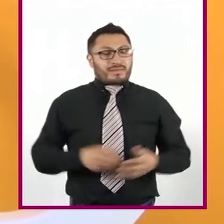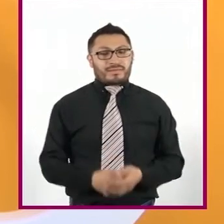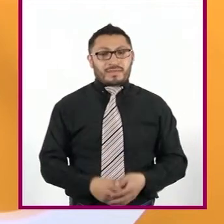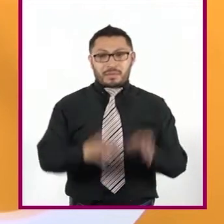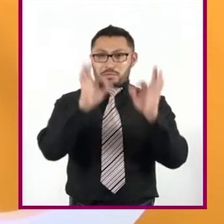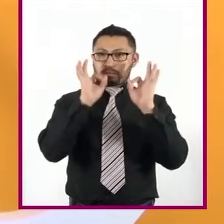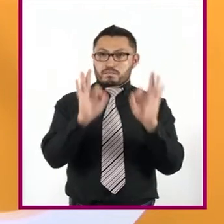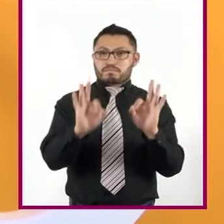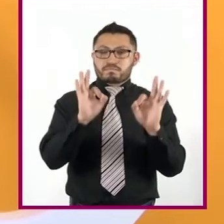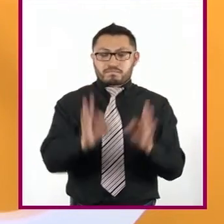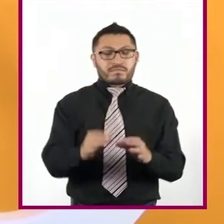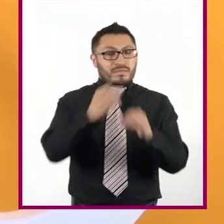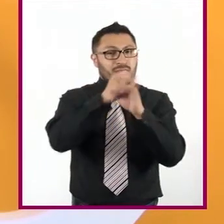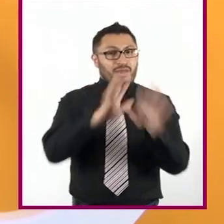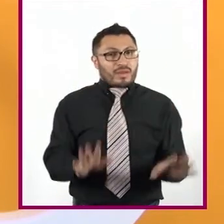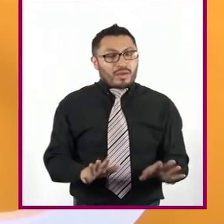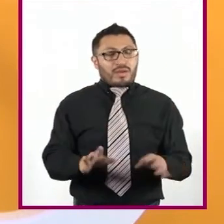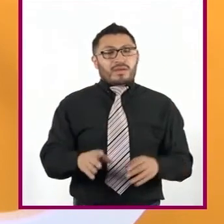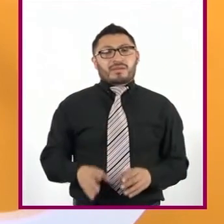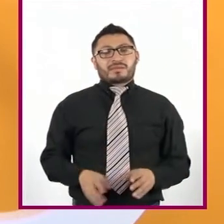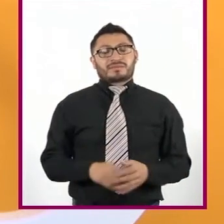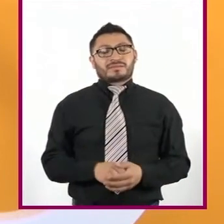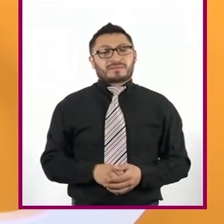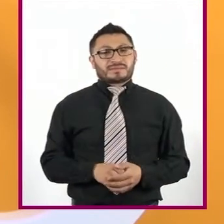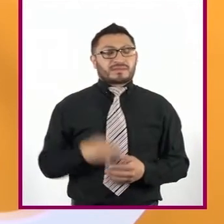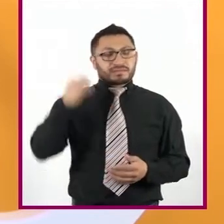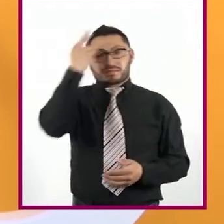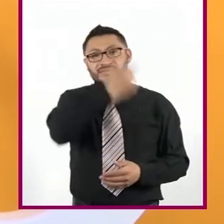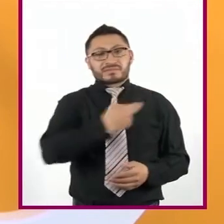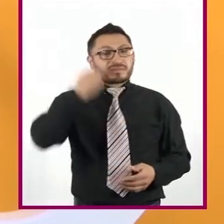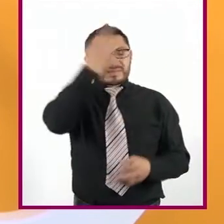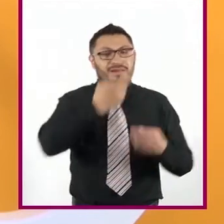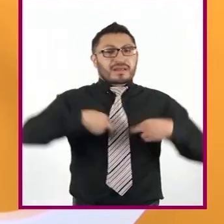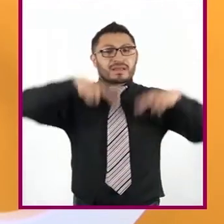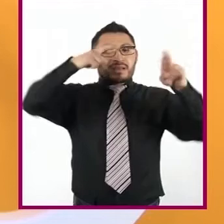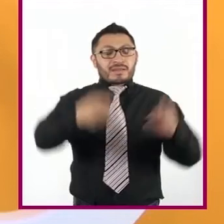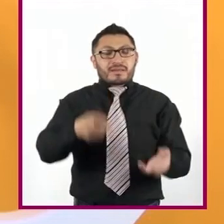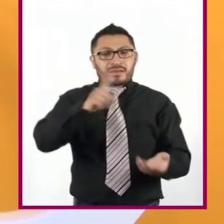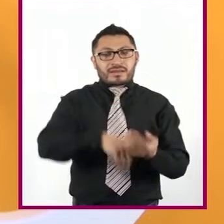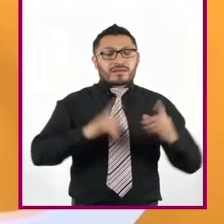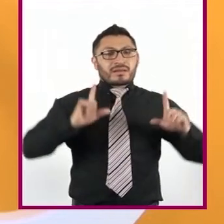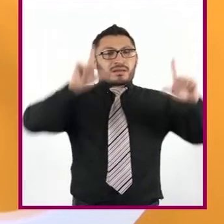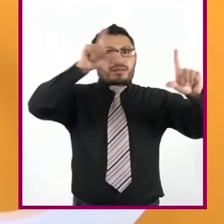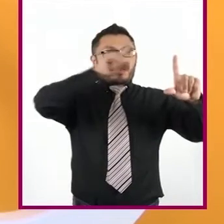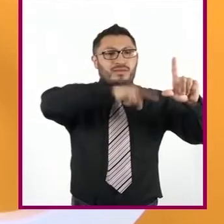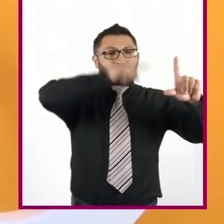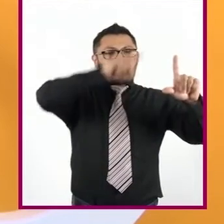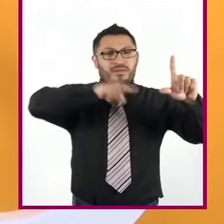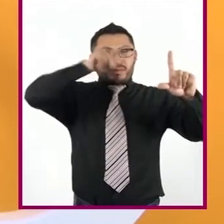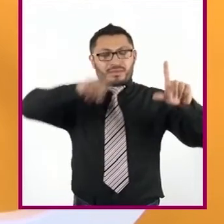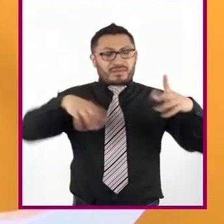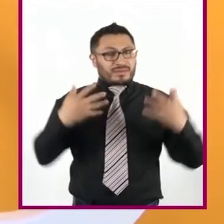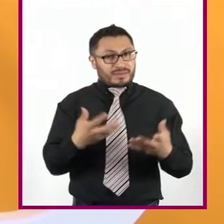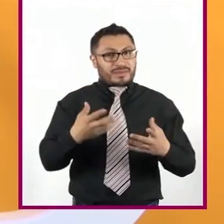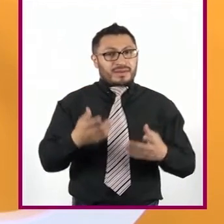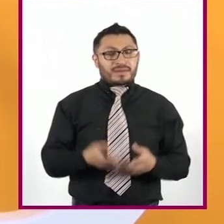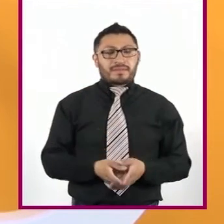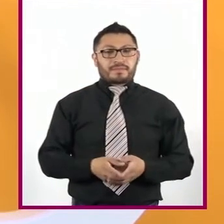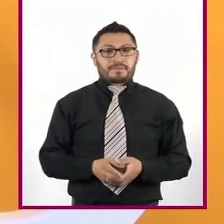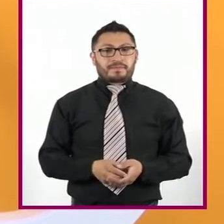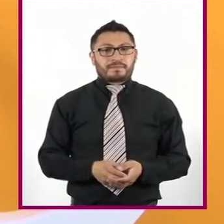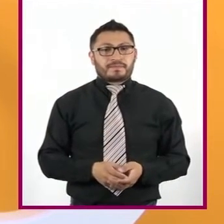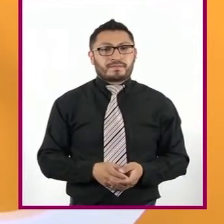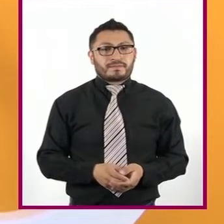¡Excelente! Los datos se procesan para representarlos mediante una tabla de datos y gráfica de